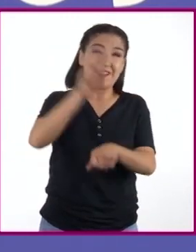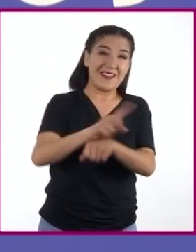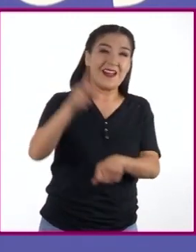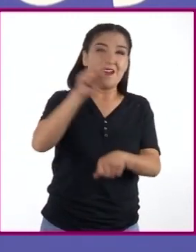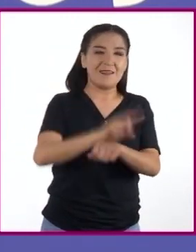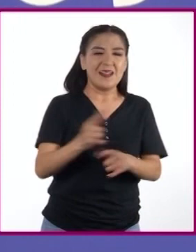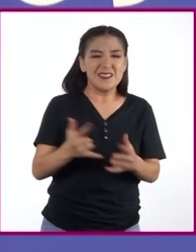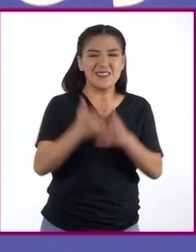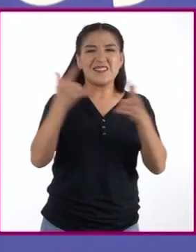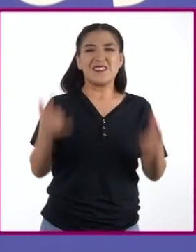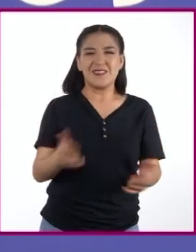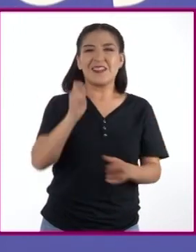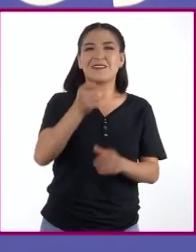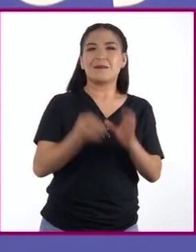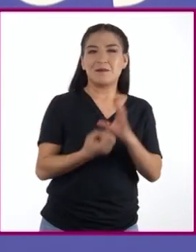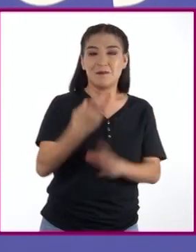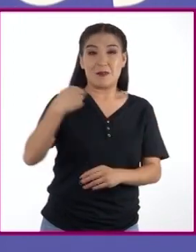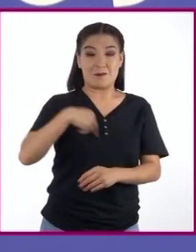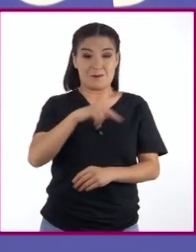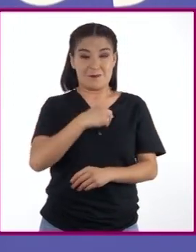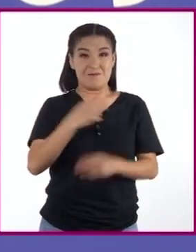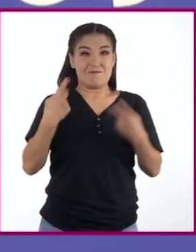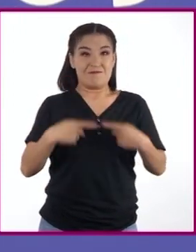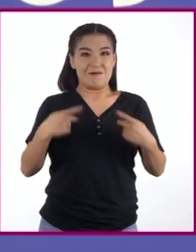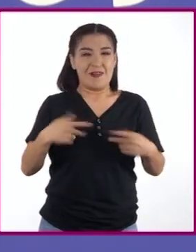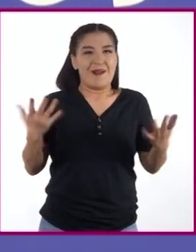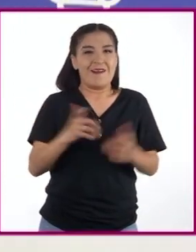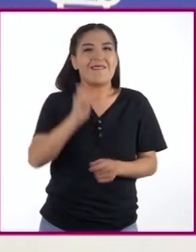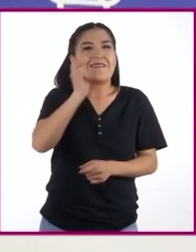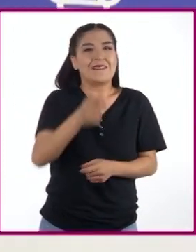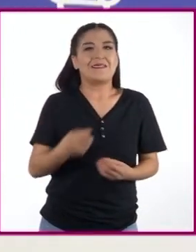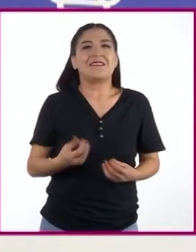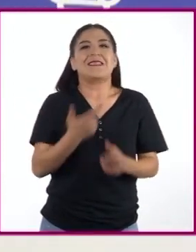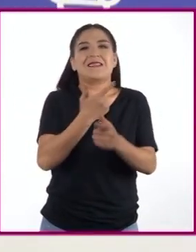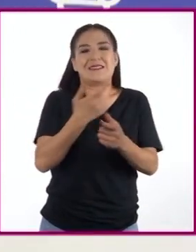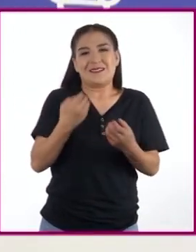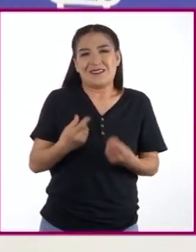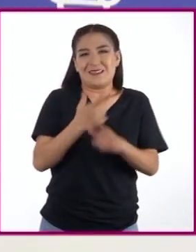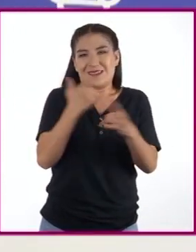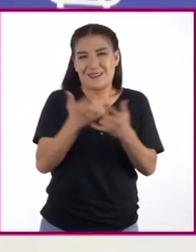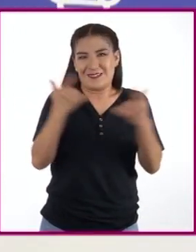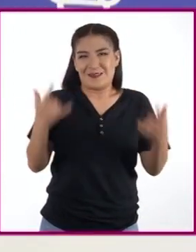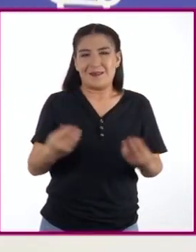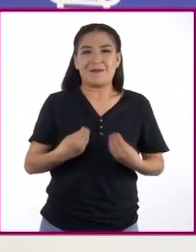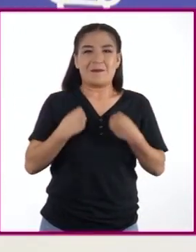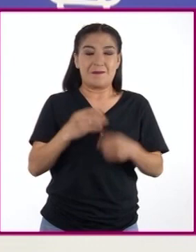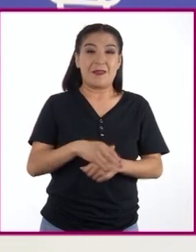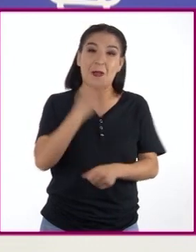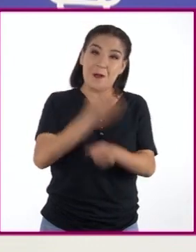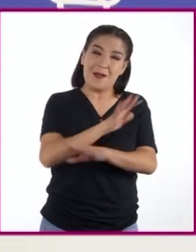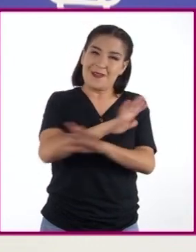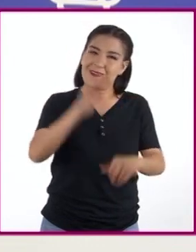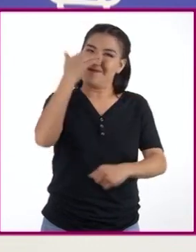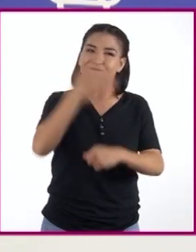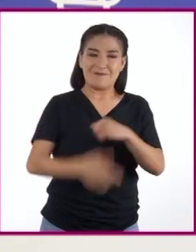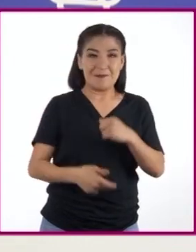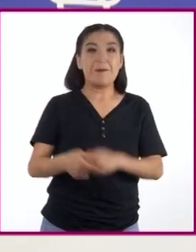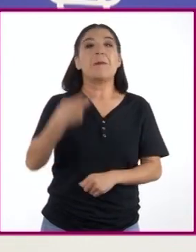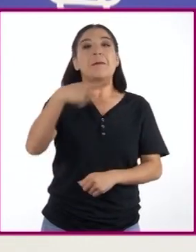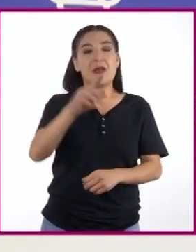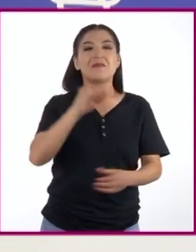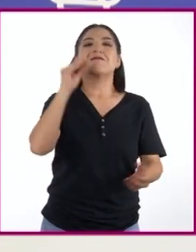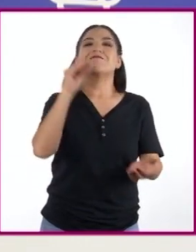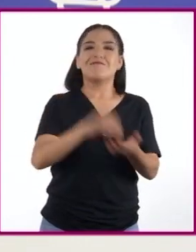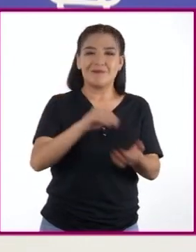y nosotros somos las historias que vivimos. Por hoy hemos concluido, pero aún nos queda